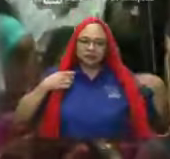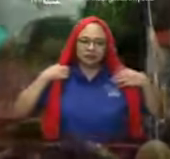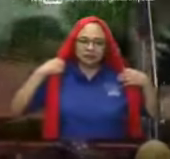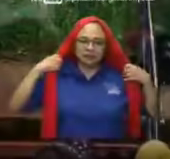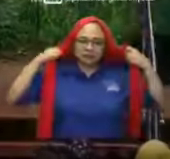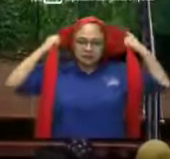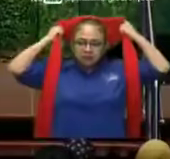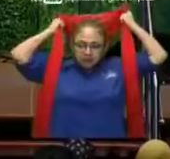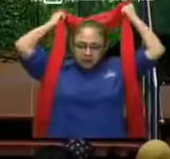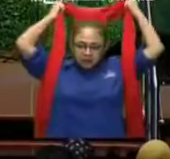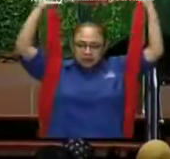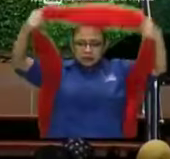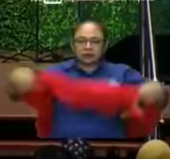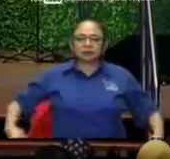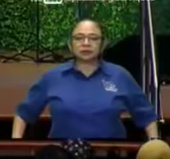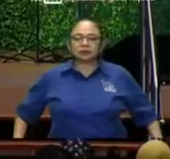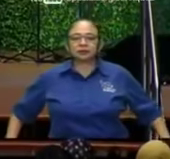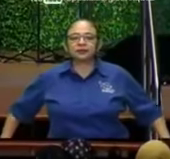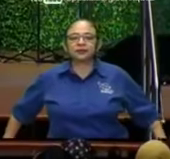Gloria a Dios.